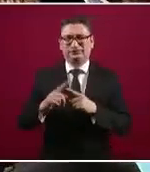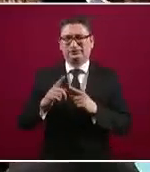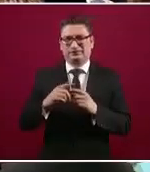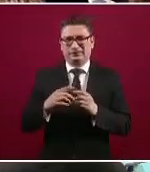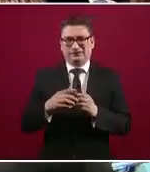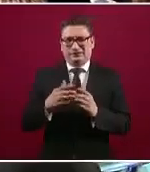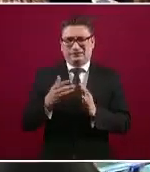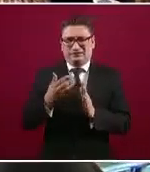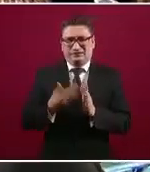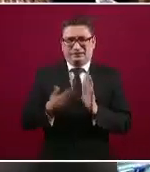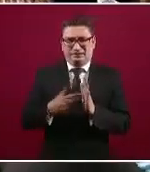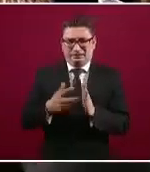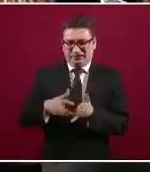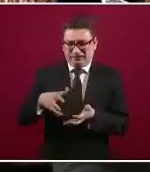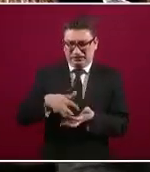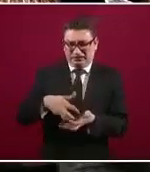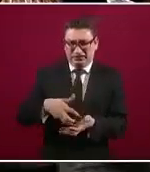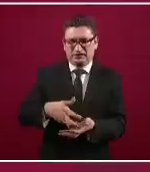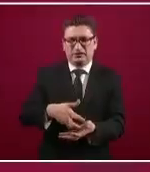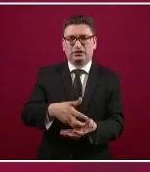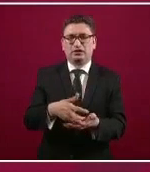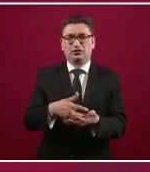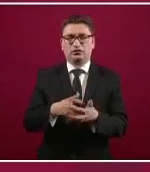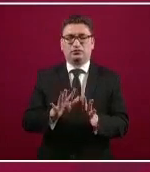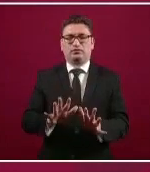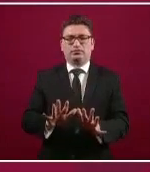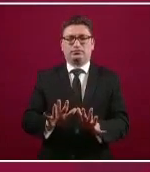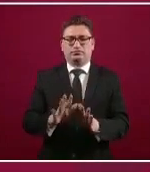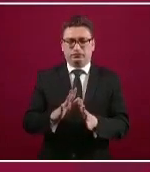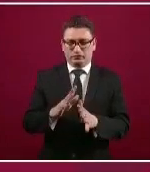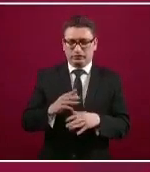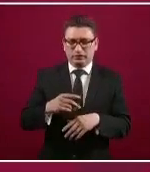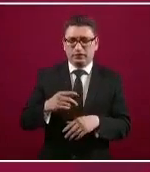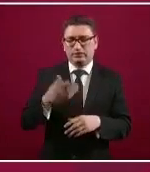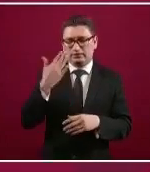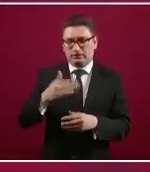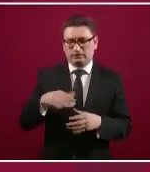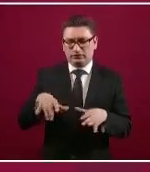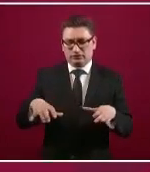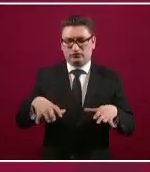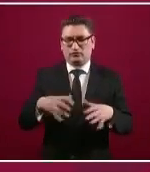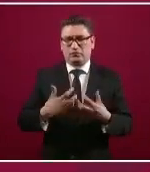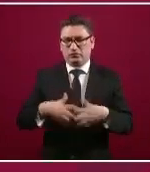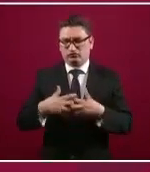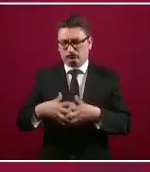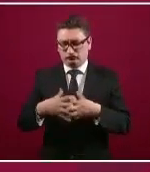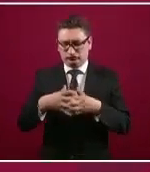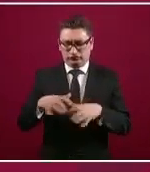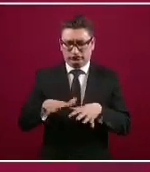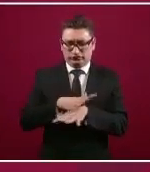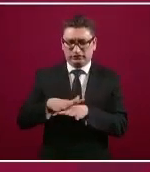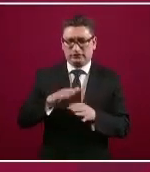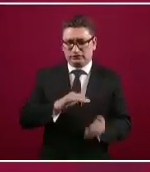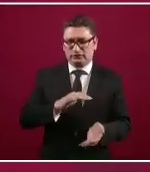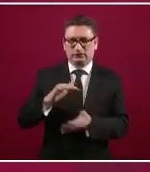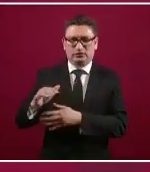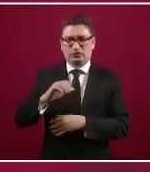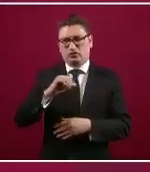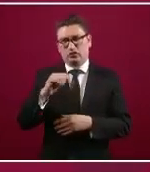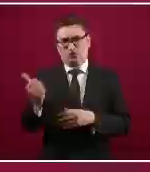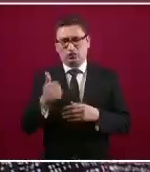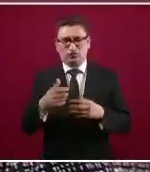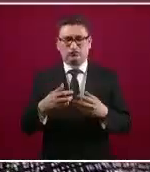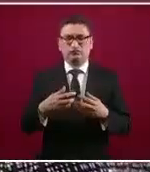las herramientas o los dientes que tiene la tuneladora, entonces tenemos que parar, sacar la tuneladora, que lleva varias semanas, meter otra